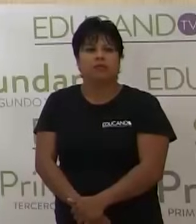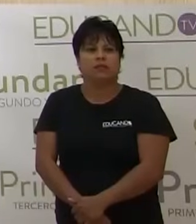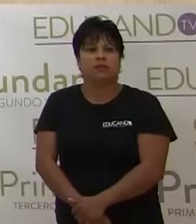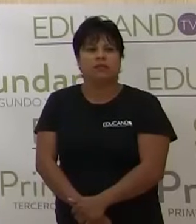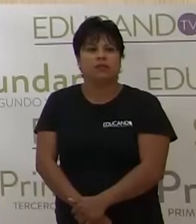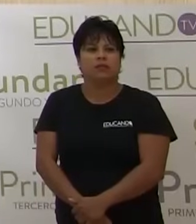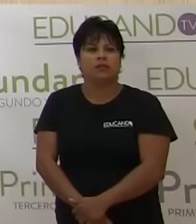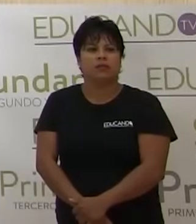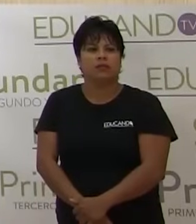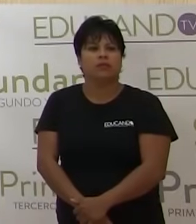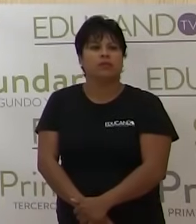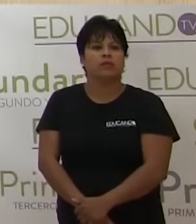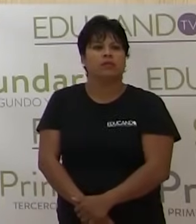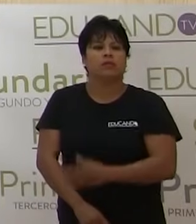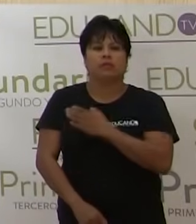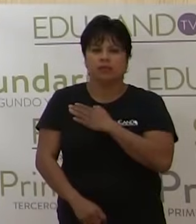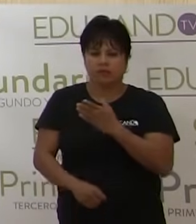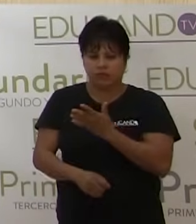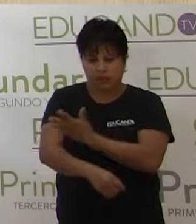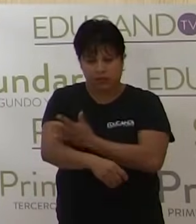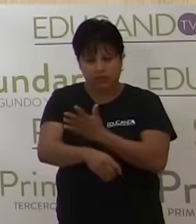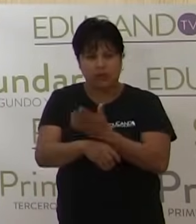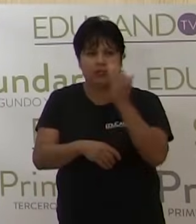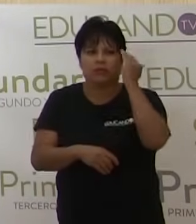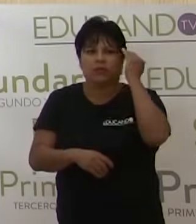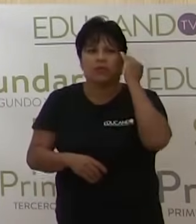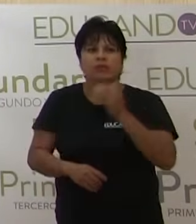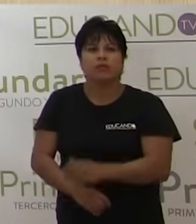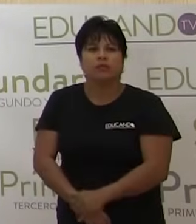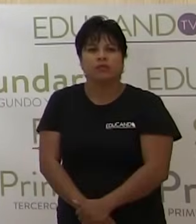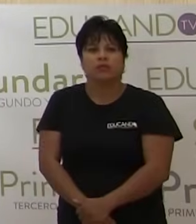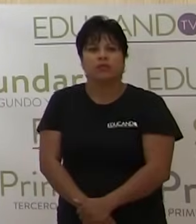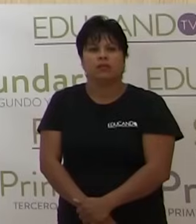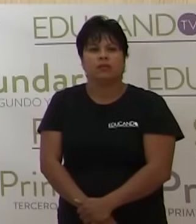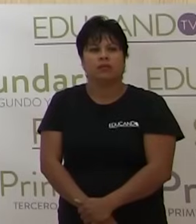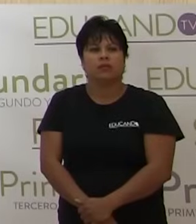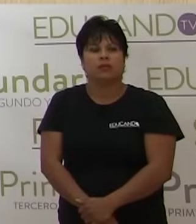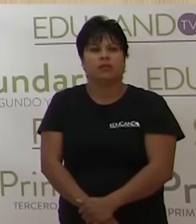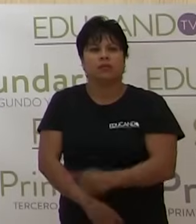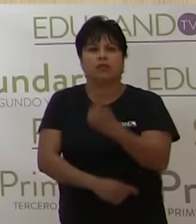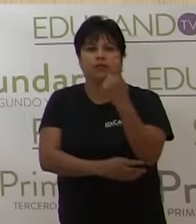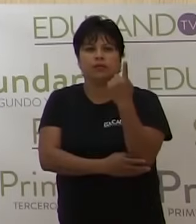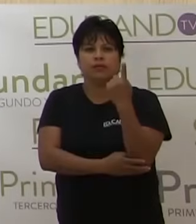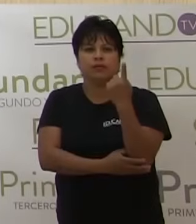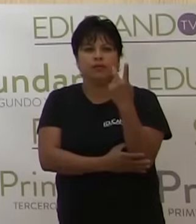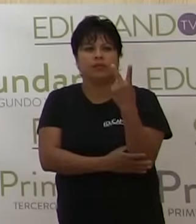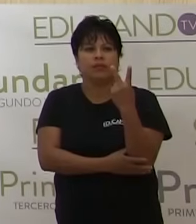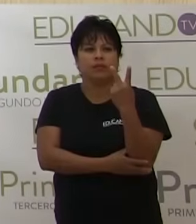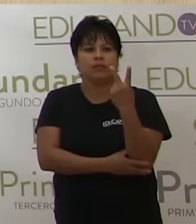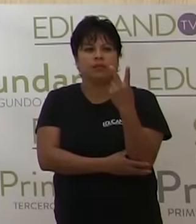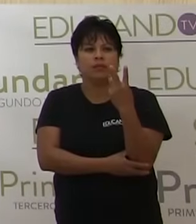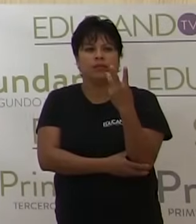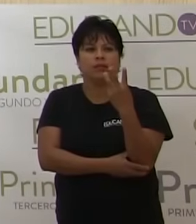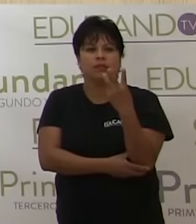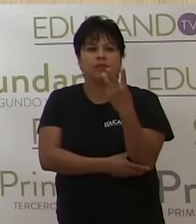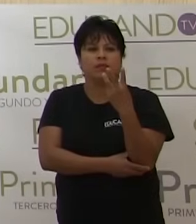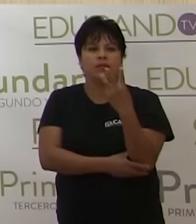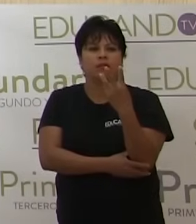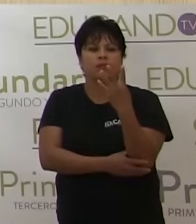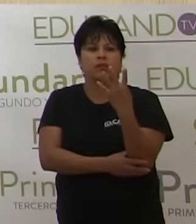mucho Bueno Acompáñame a conocerlo 1 2s